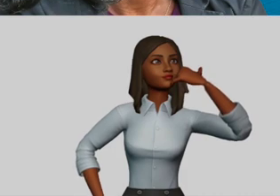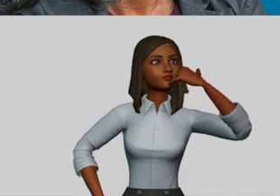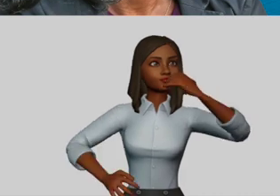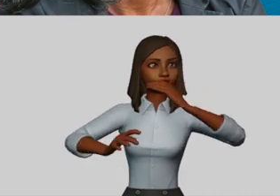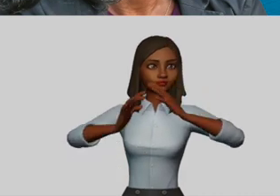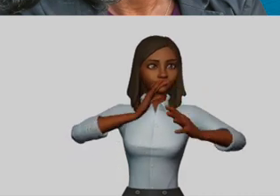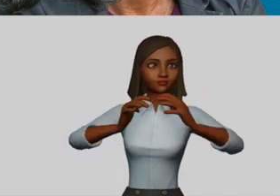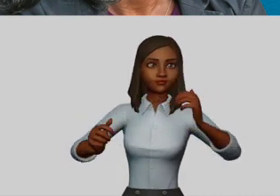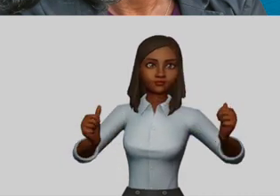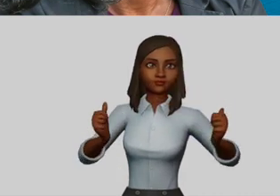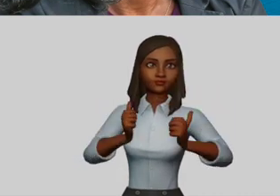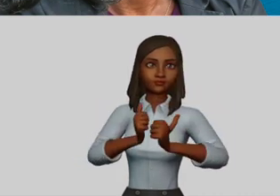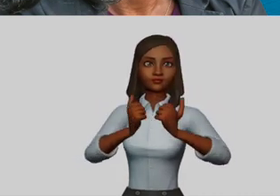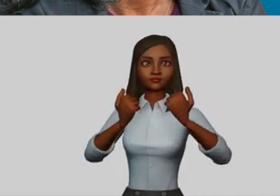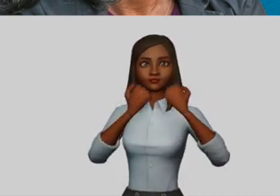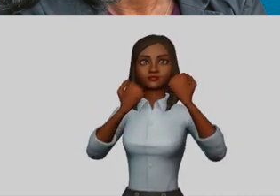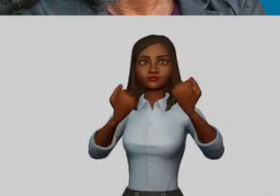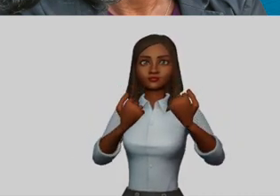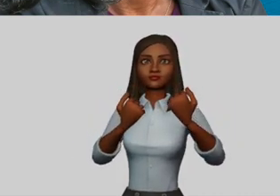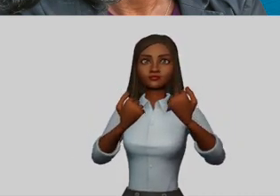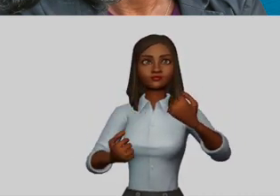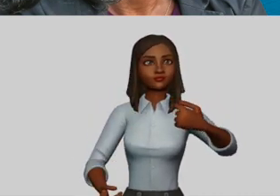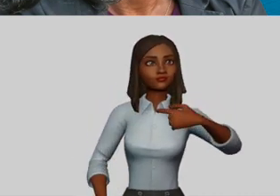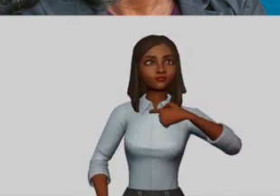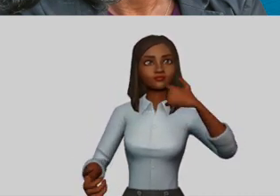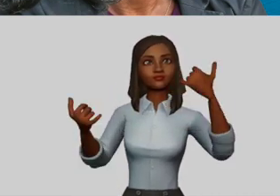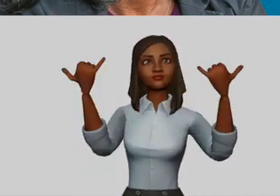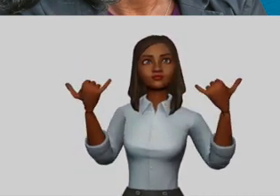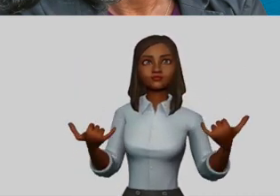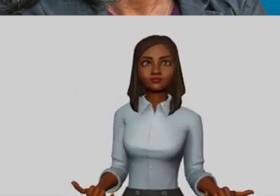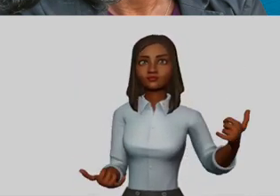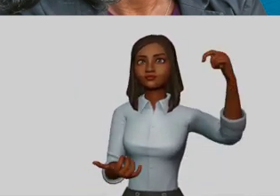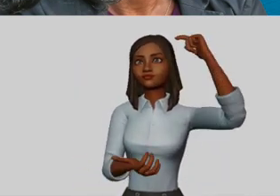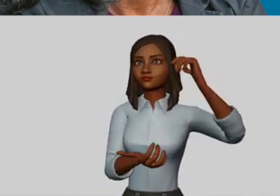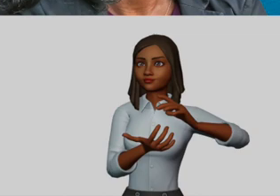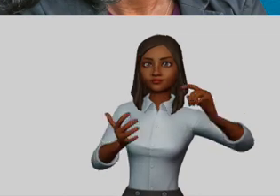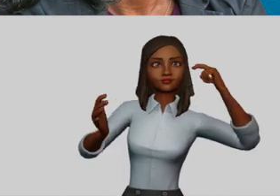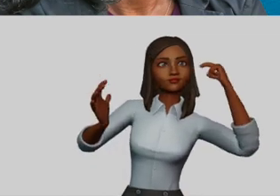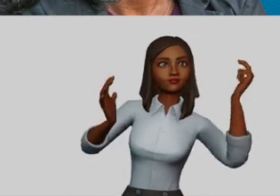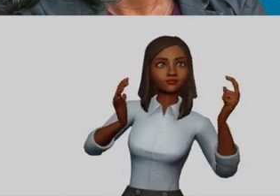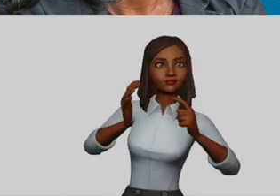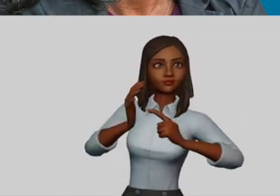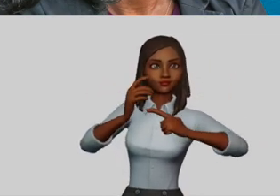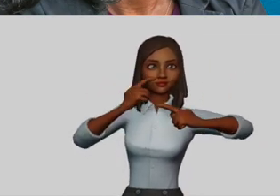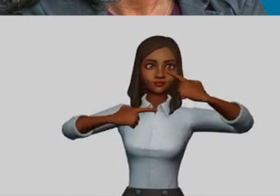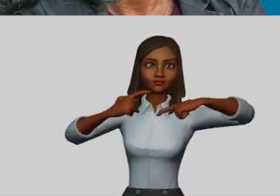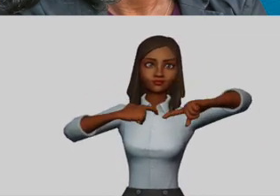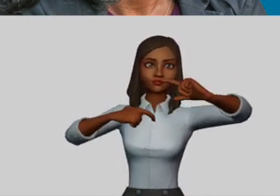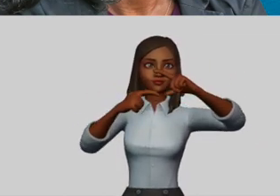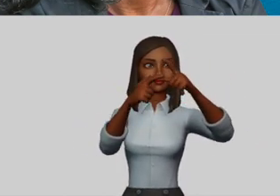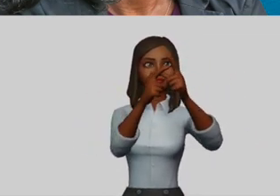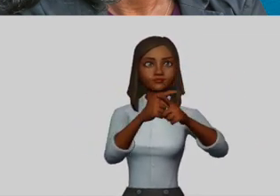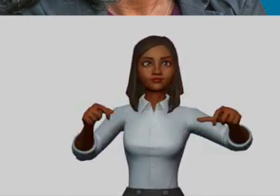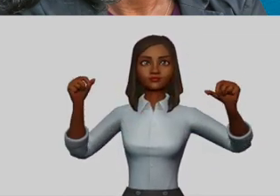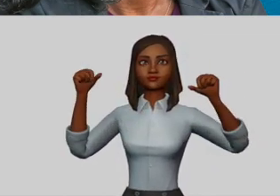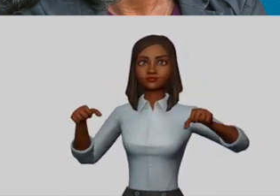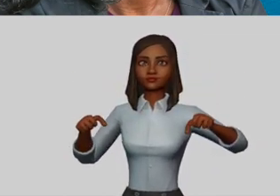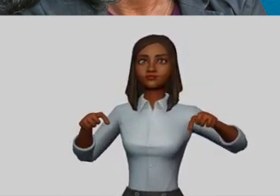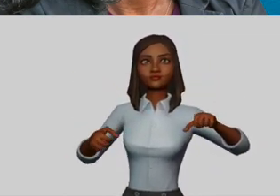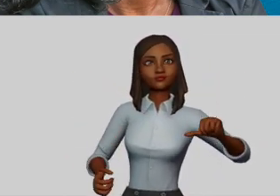Eficaz, el accuracy. Uh-huh. El accuracy se va bajando. Entonces, uh-huh. ¿qué pasa? Que ahora mismo nosotros estamos yendo